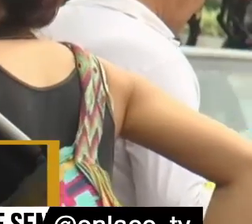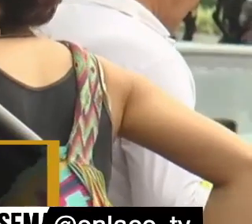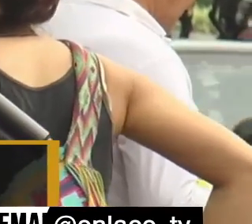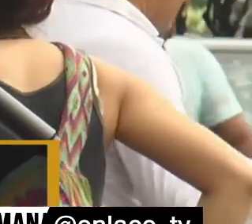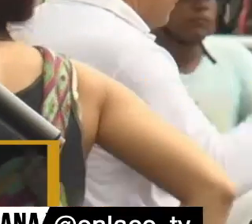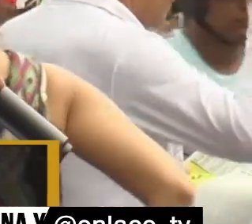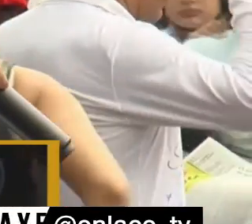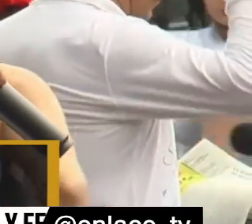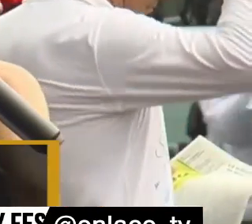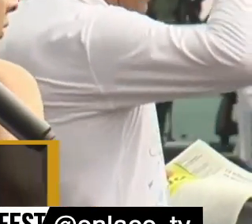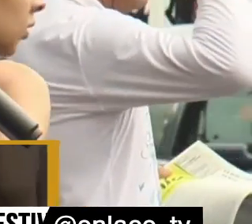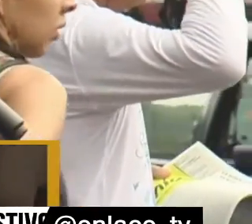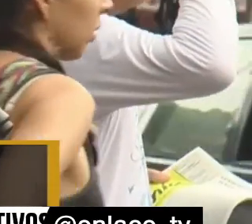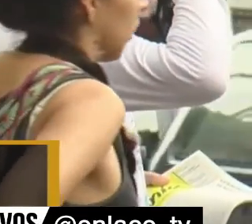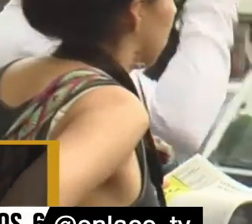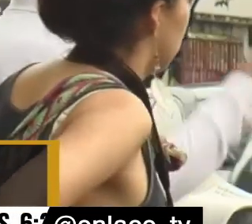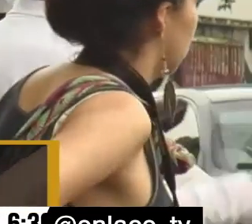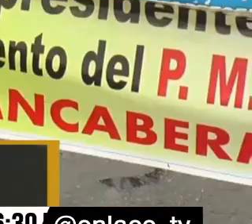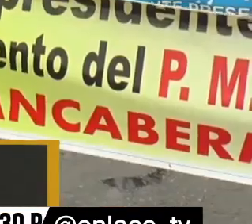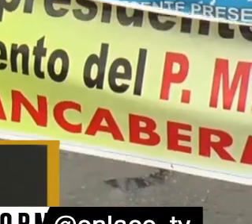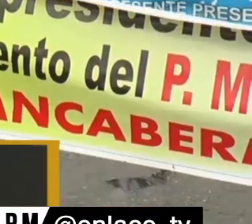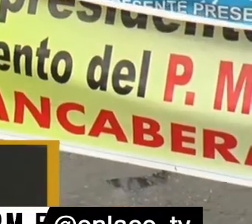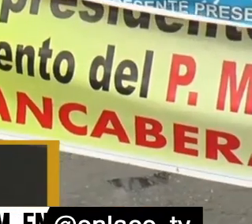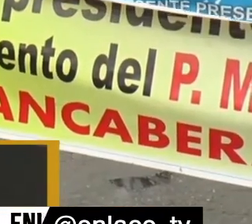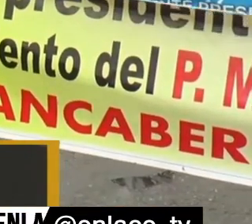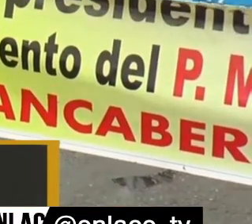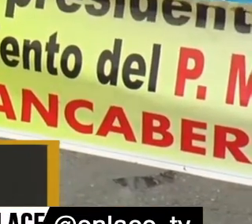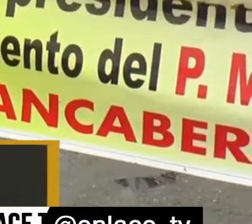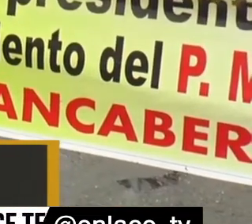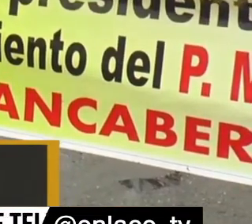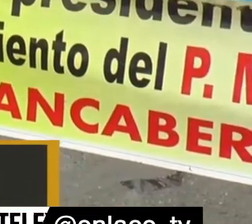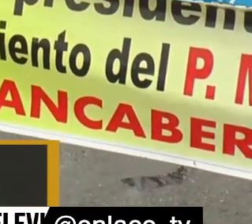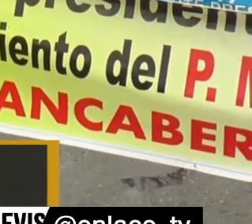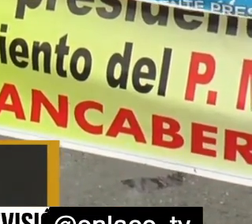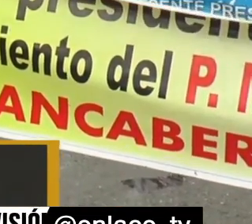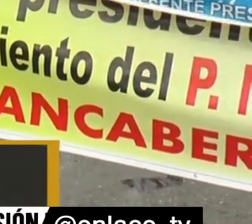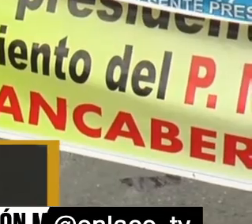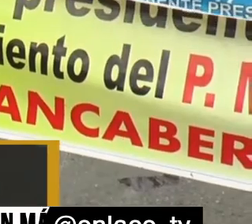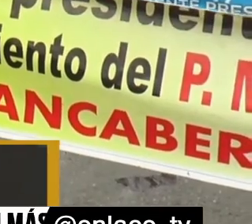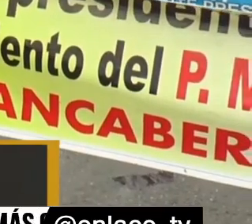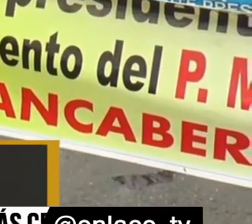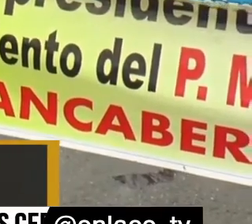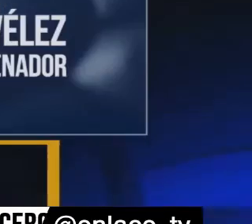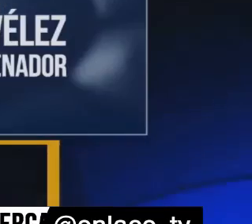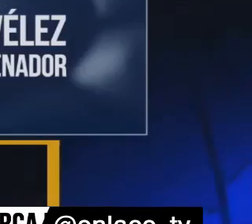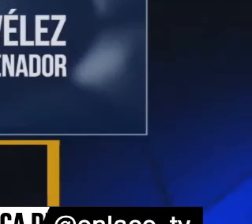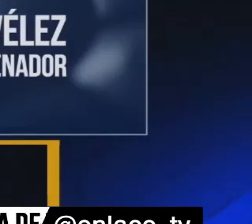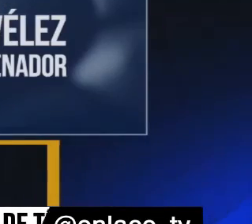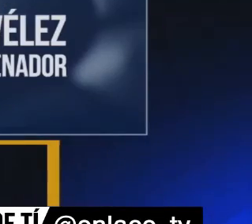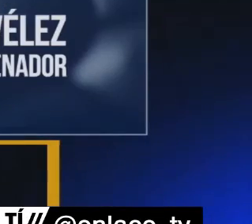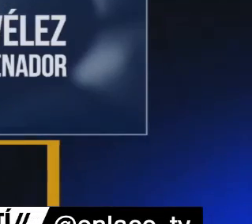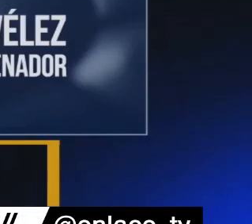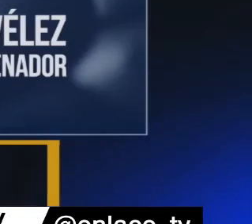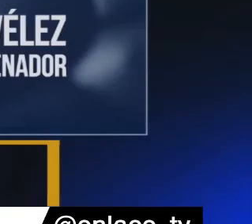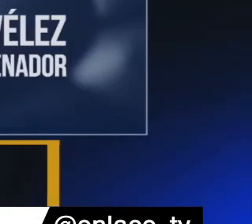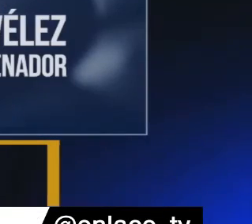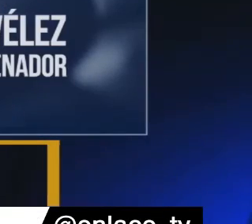buena tendencia en seguridad, en dinámica de inversión, en política social. Si uno compara las